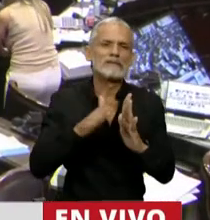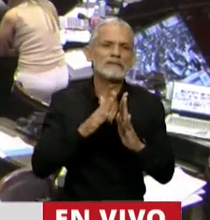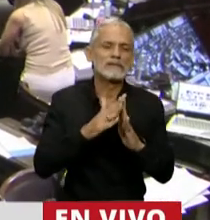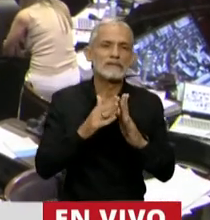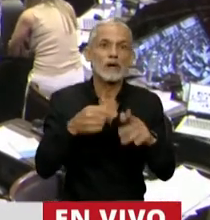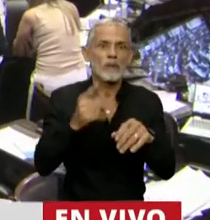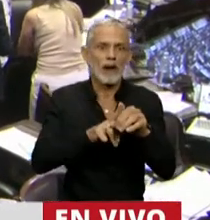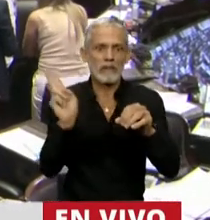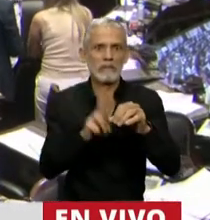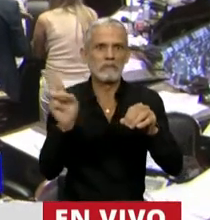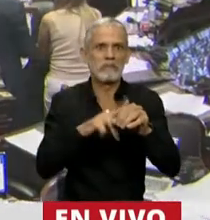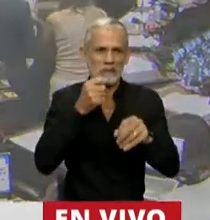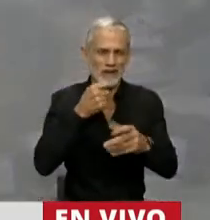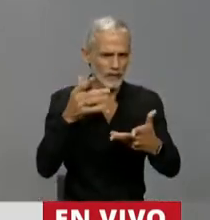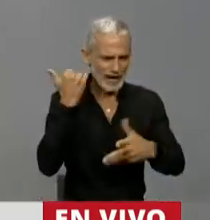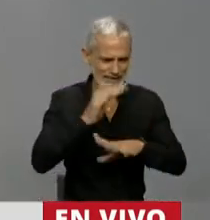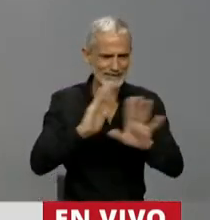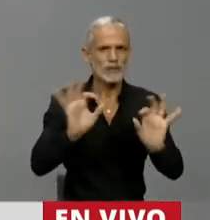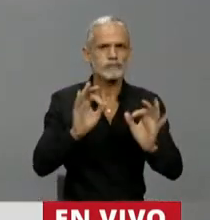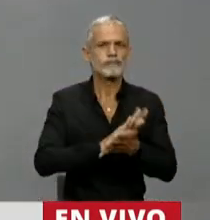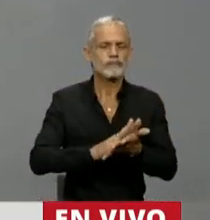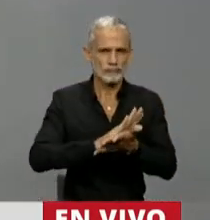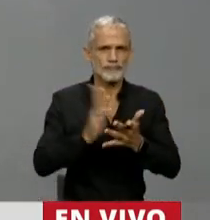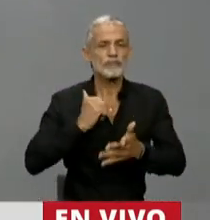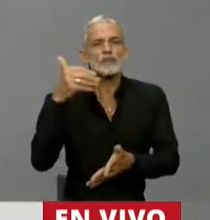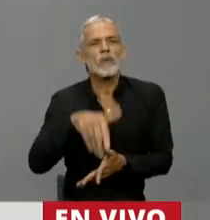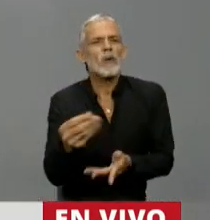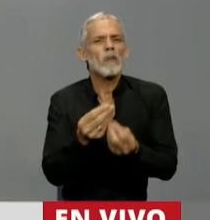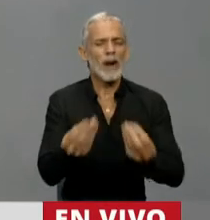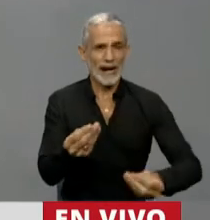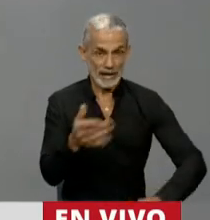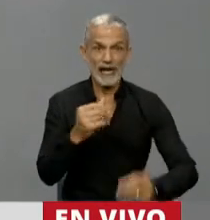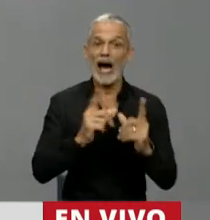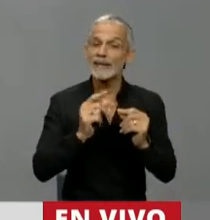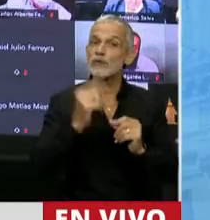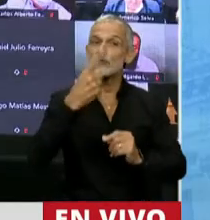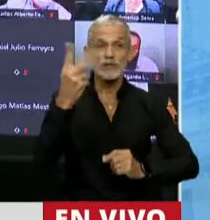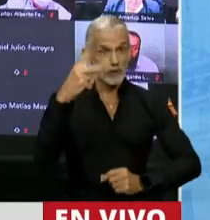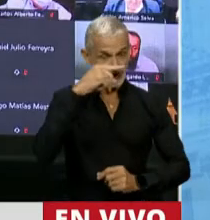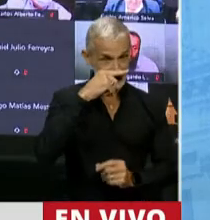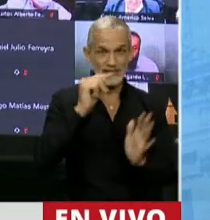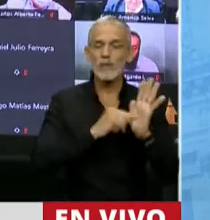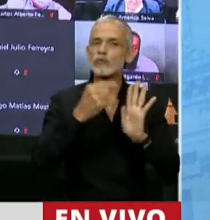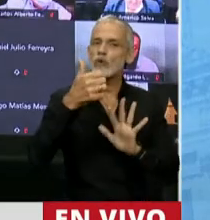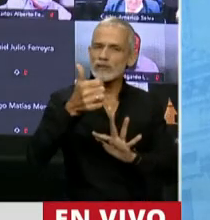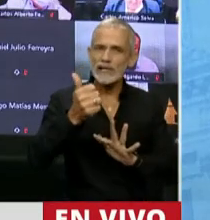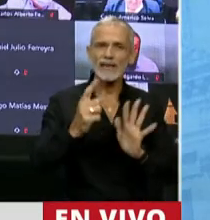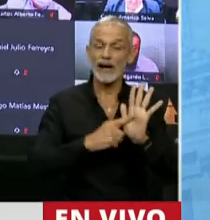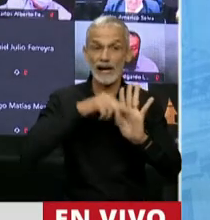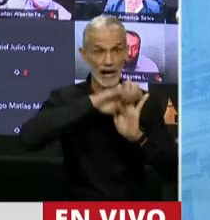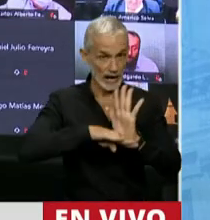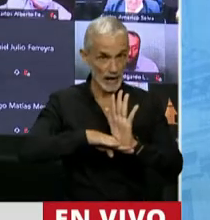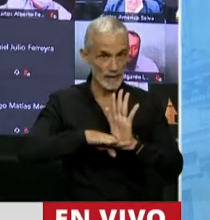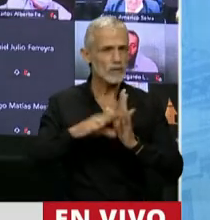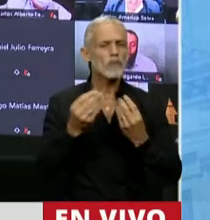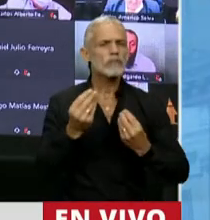podía desmutear. Ahí la escuchamos. Bueno, vengo en función del artículo 127, inciso 6 de nuestro reglamento,